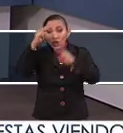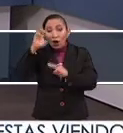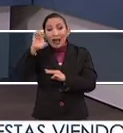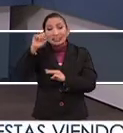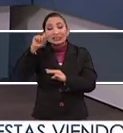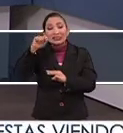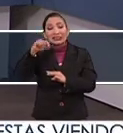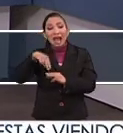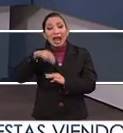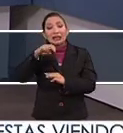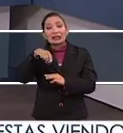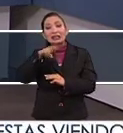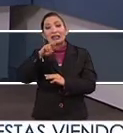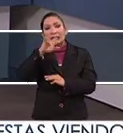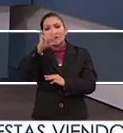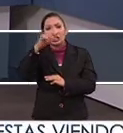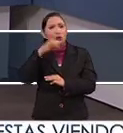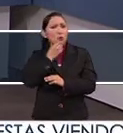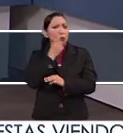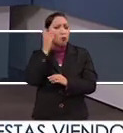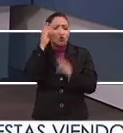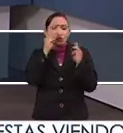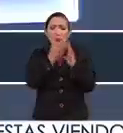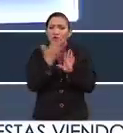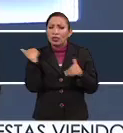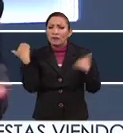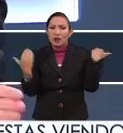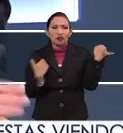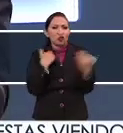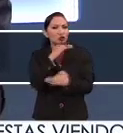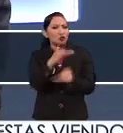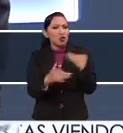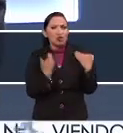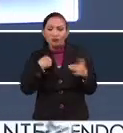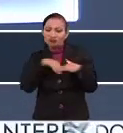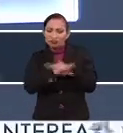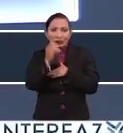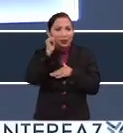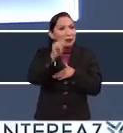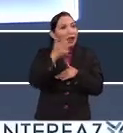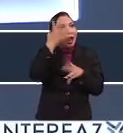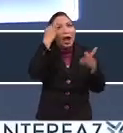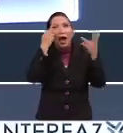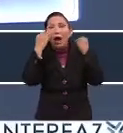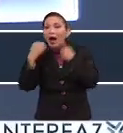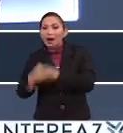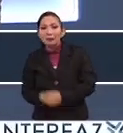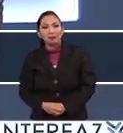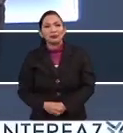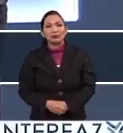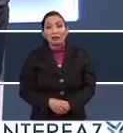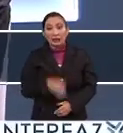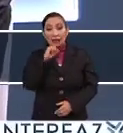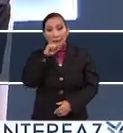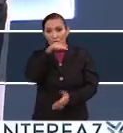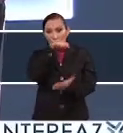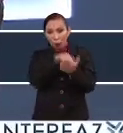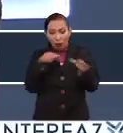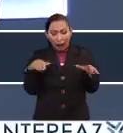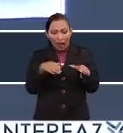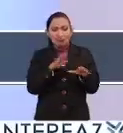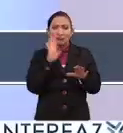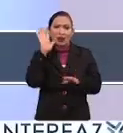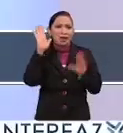Estanquillo, pues es un museo realmente muy divertido, donde todo el mundo, siempre que va, pues aprende algo, ¿no? Además, la ubicación